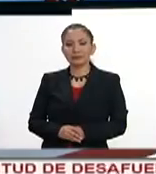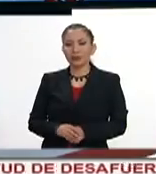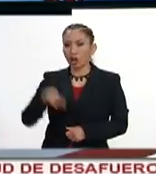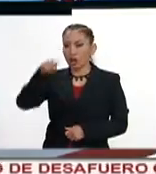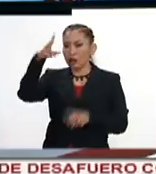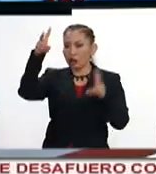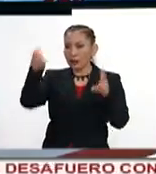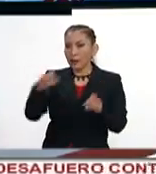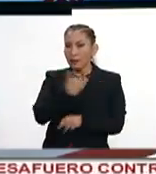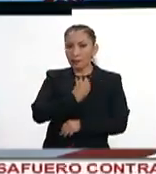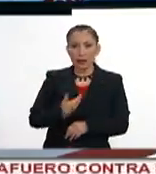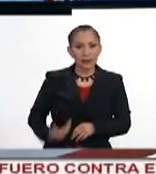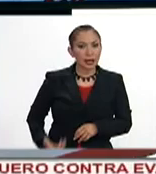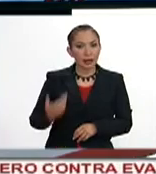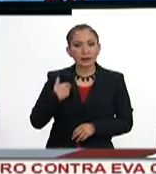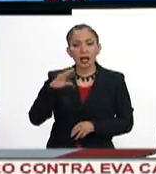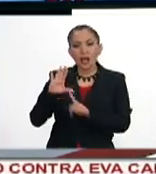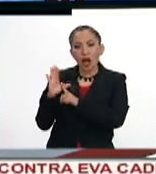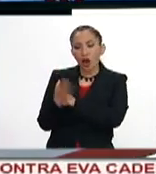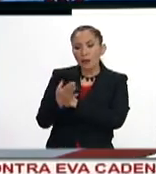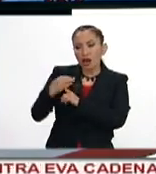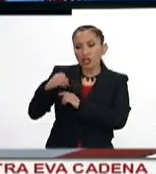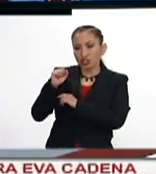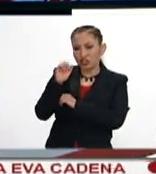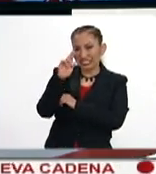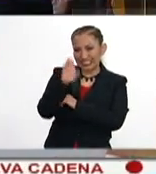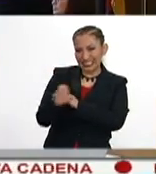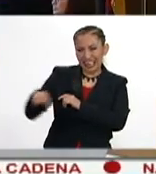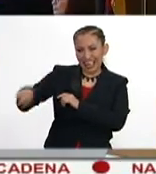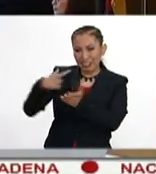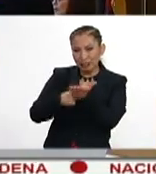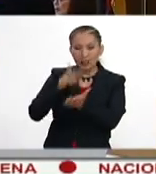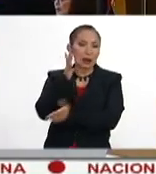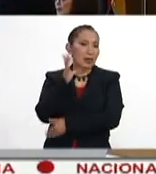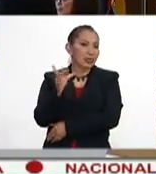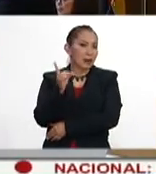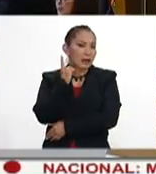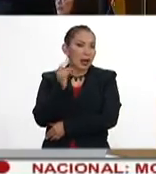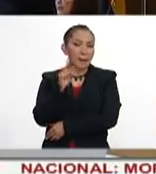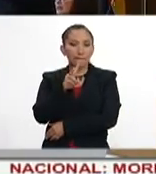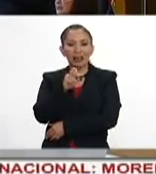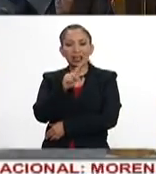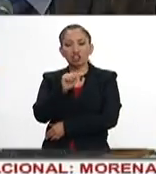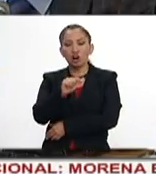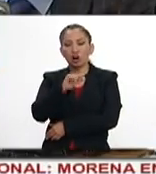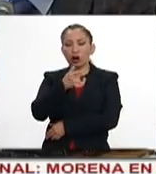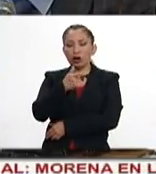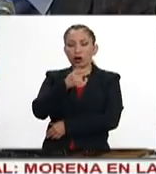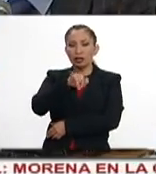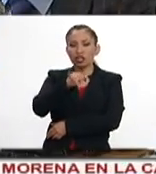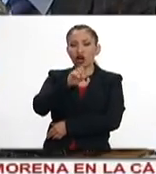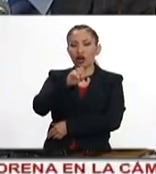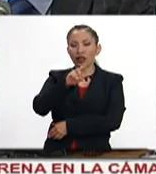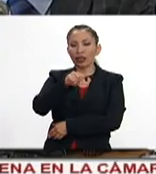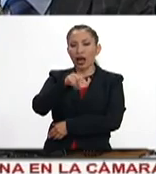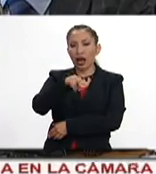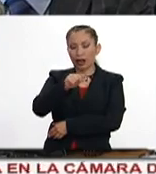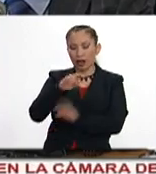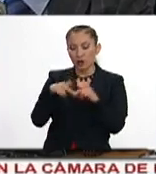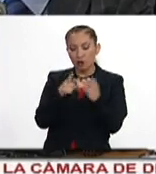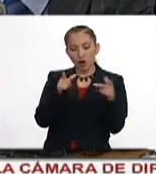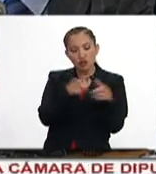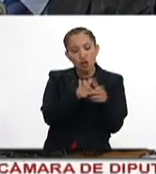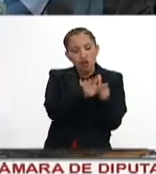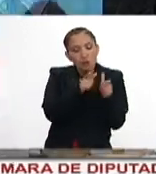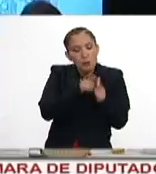En otros temas, el presidente de la Comisión de Relaciones Exteriores de la Cámara de Diputados, Víctor Jorgana, se reunió con el